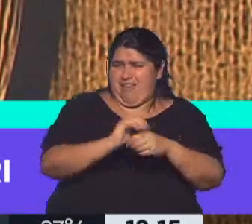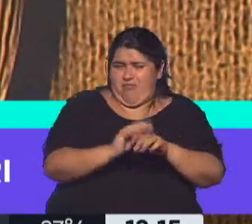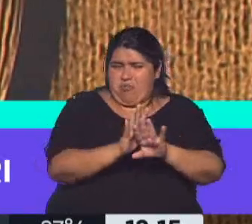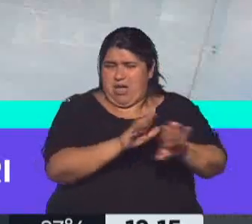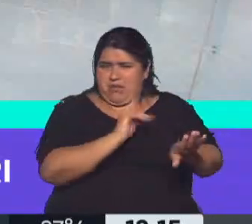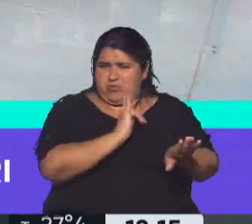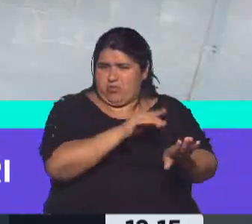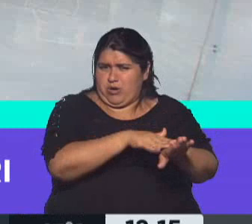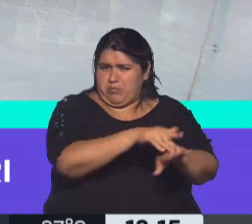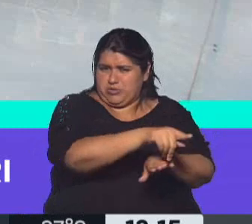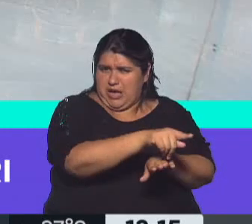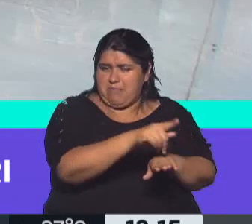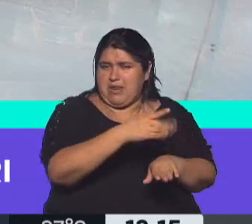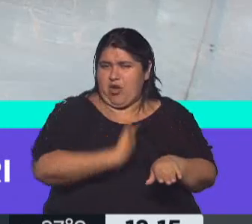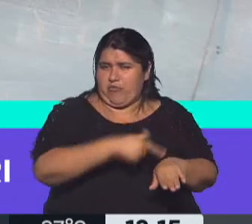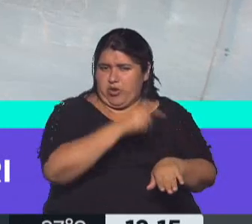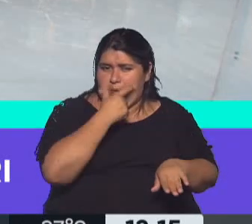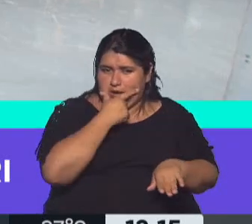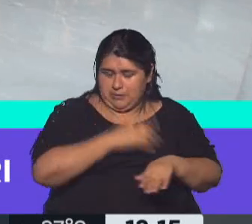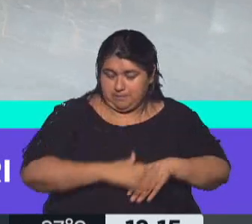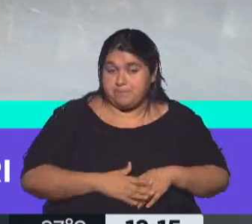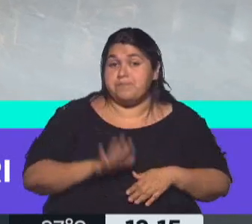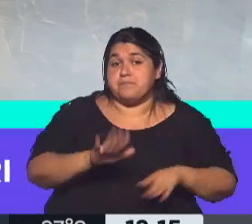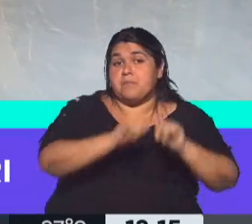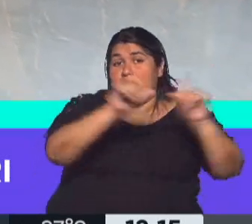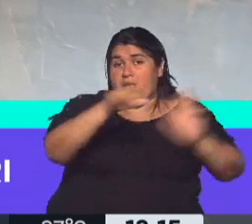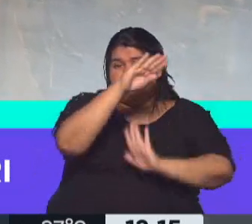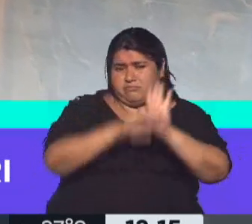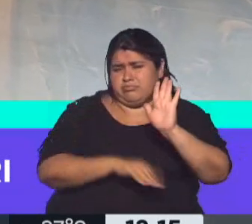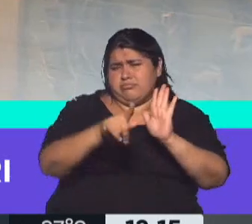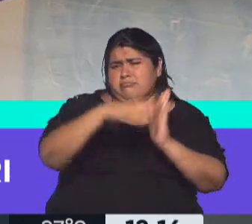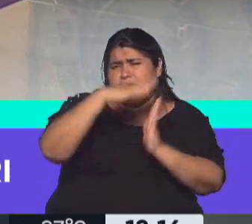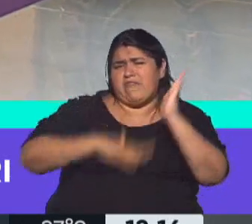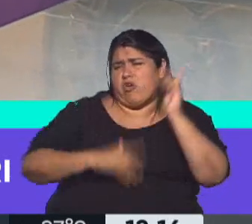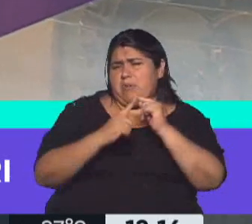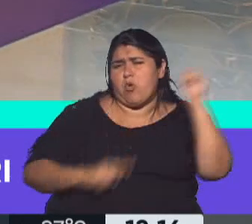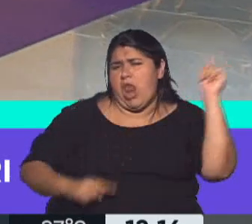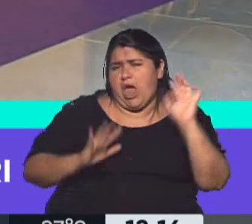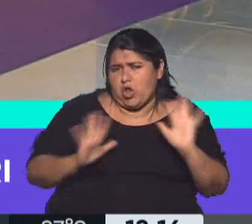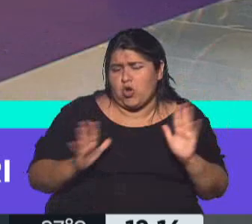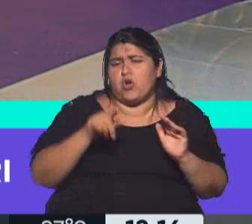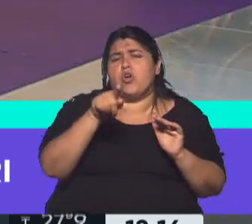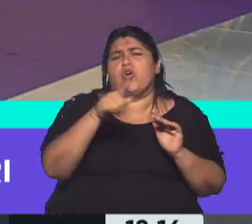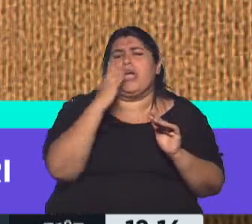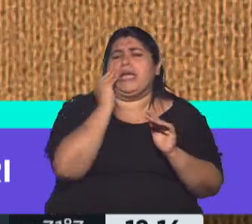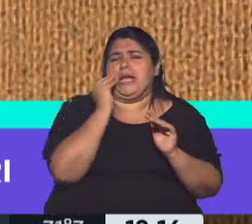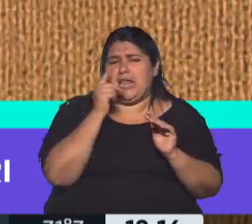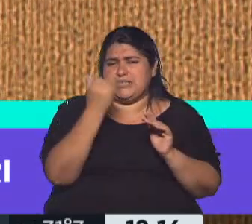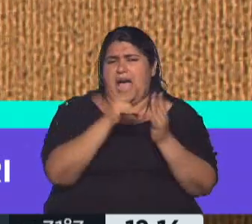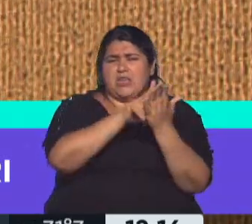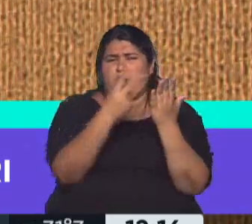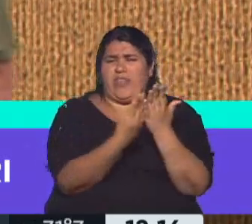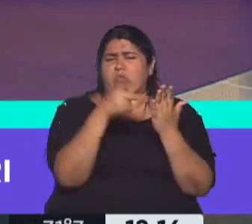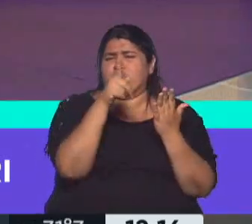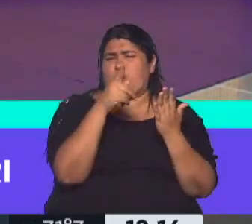con algunas placas, para que, si no lo pudieron leer, es largo el documento, está en inglés, hay circulando una traducción en